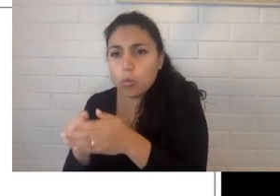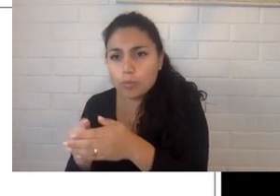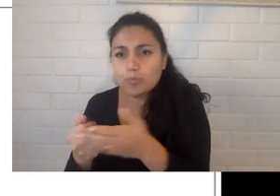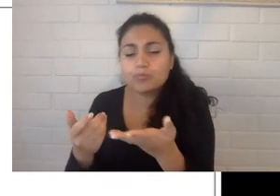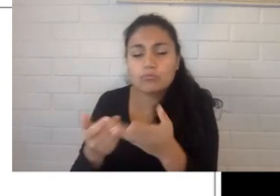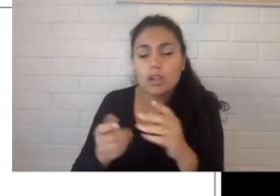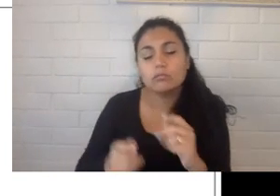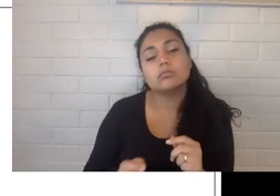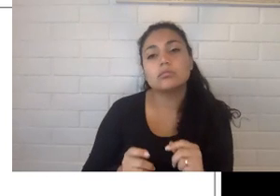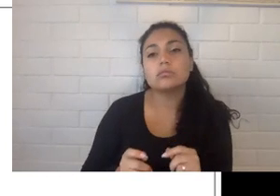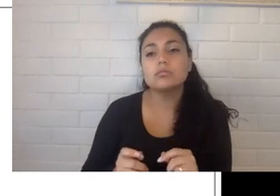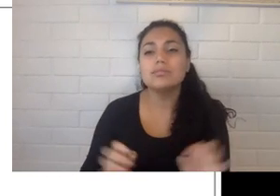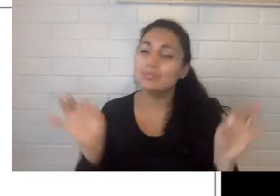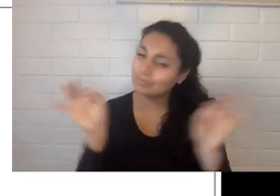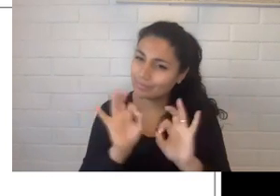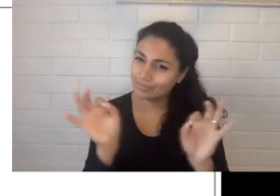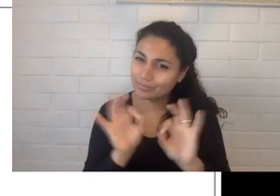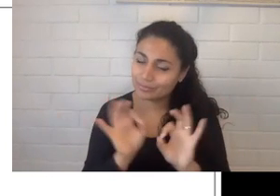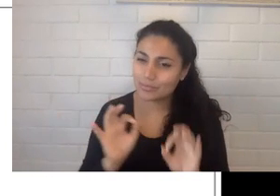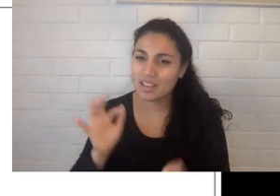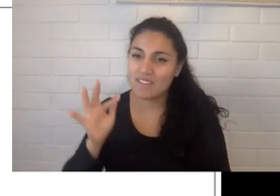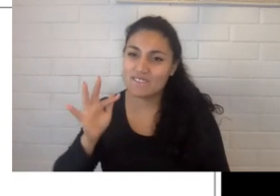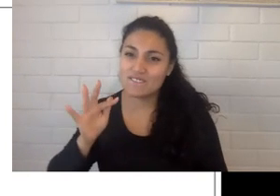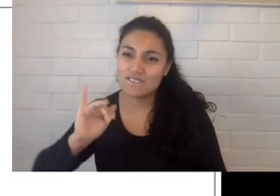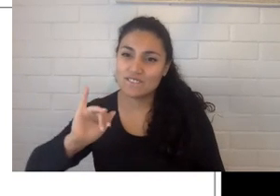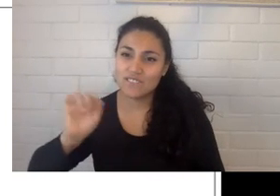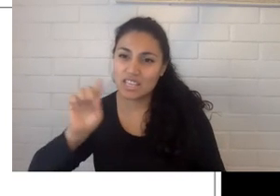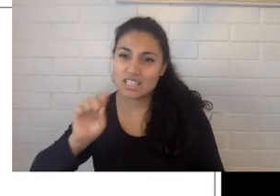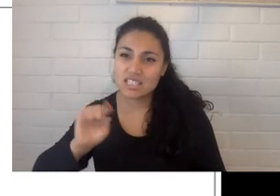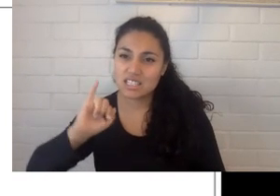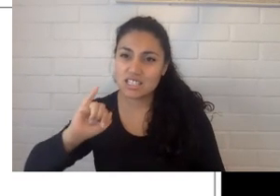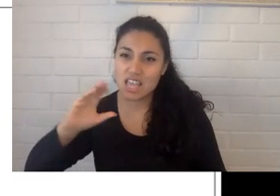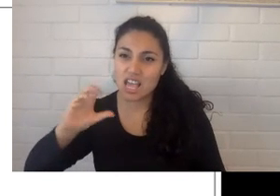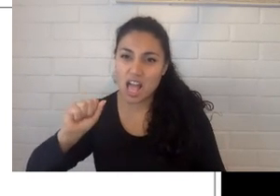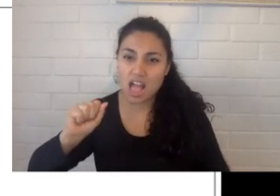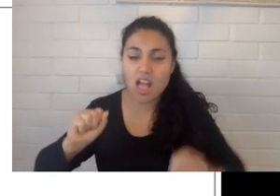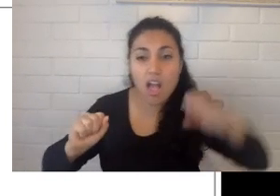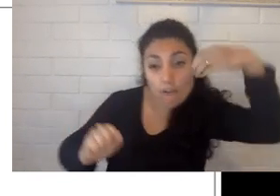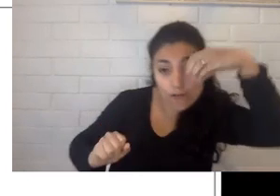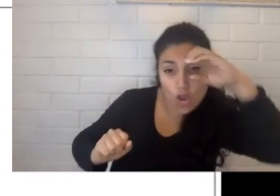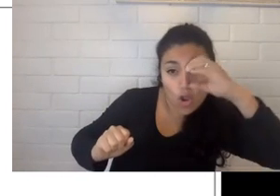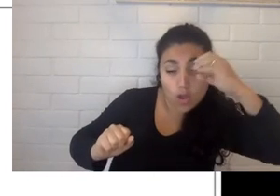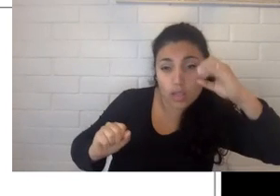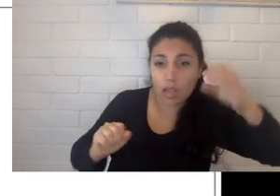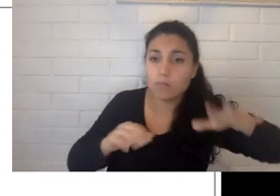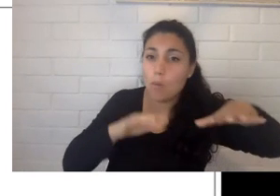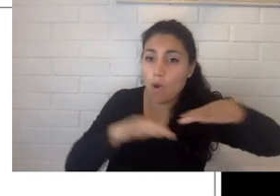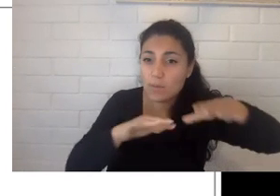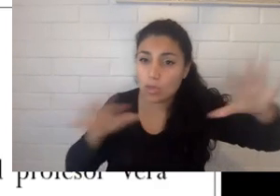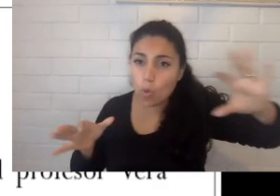generales, a priori es una relación entre la física y lo biológico aplicada al movimiento, ¿ya?